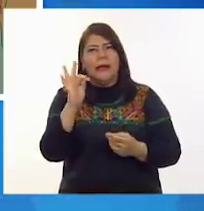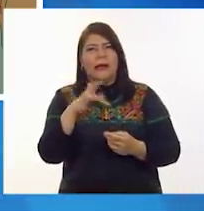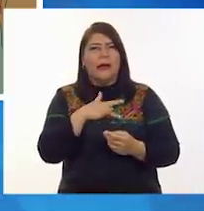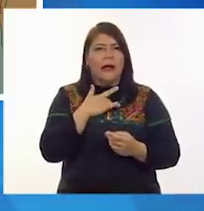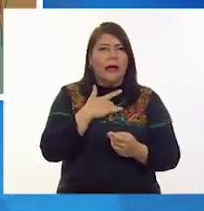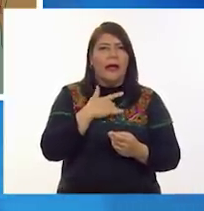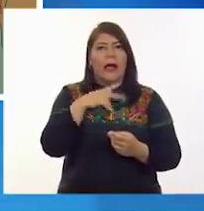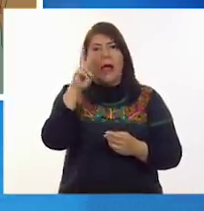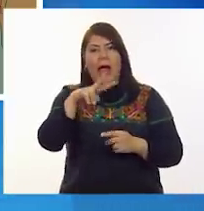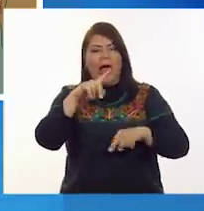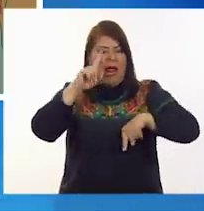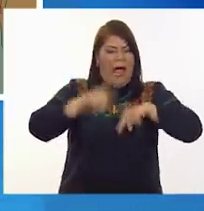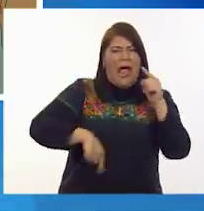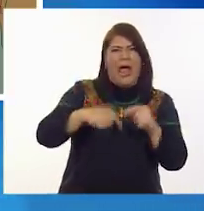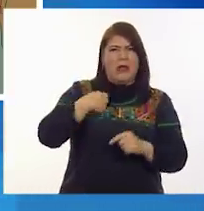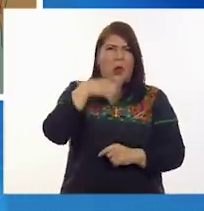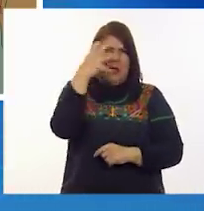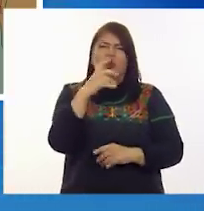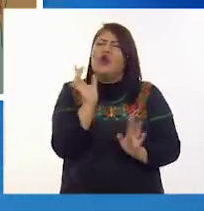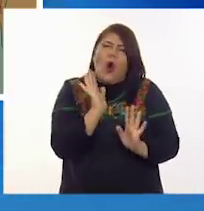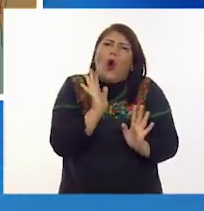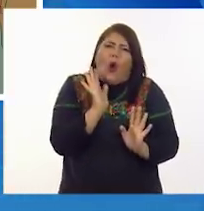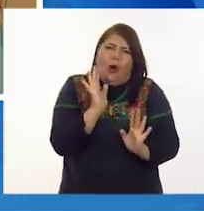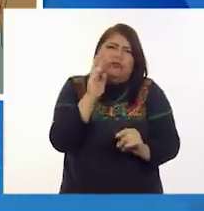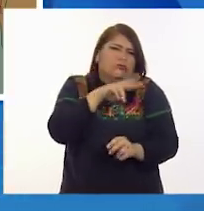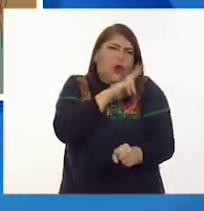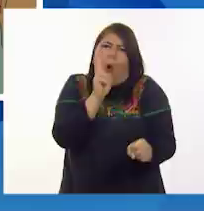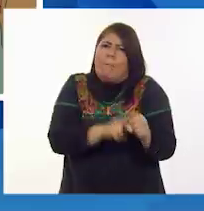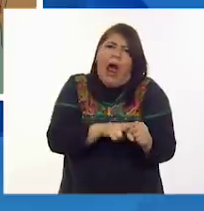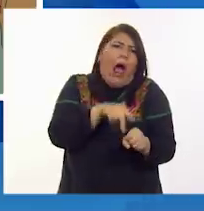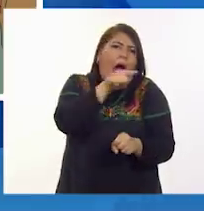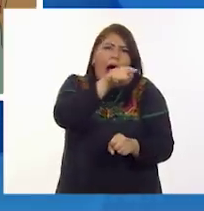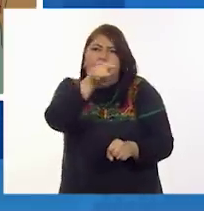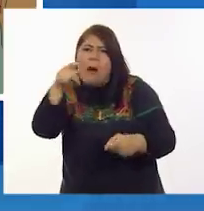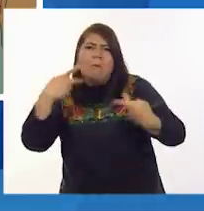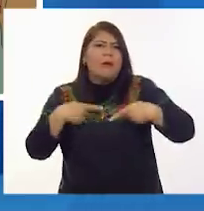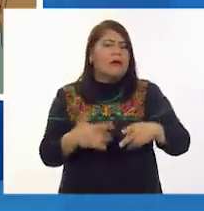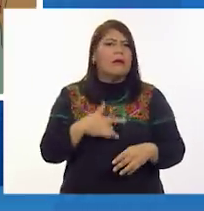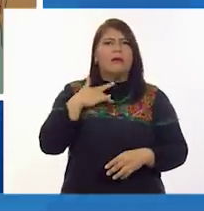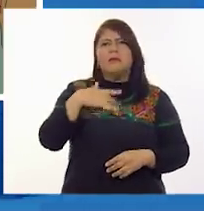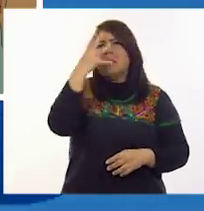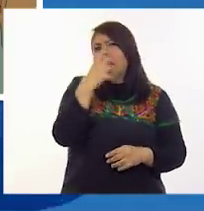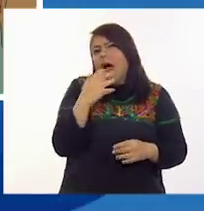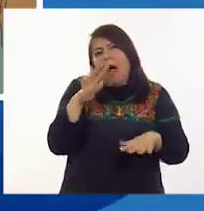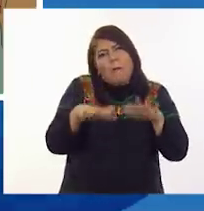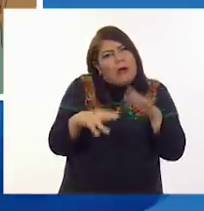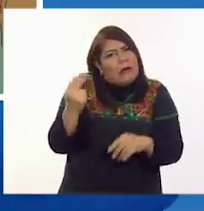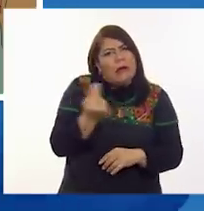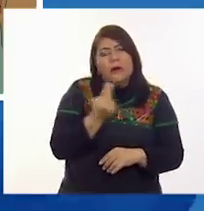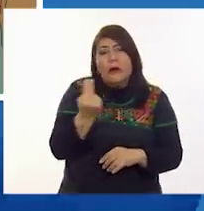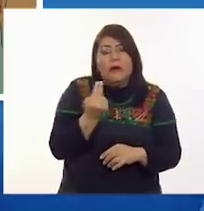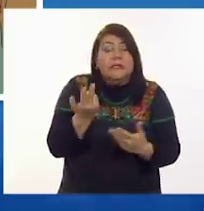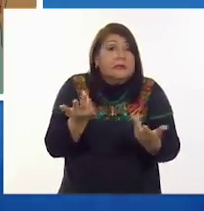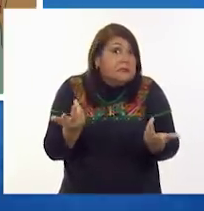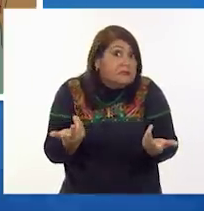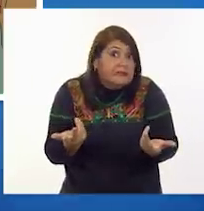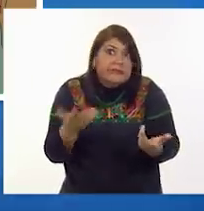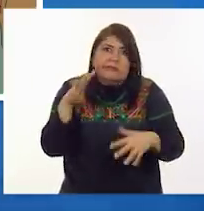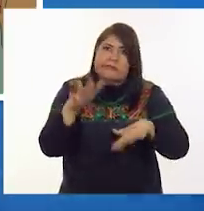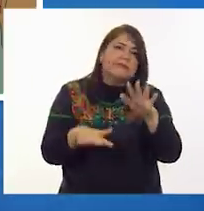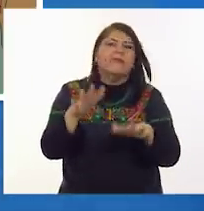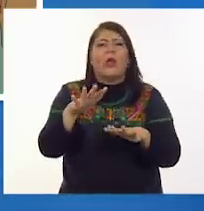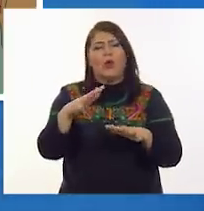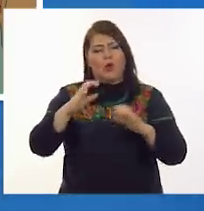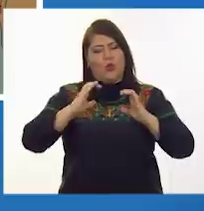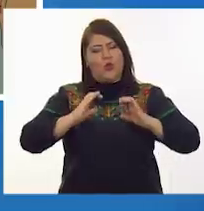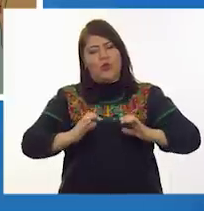debamos estar tristes. No, no, no, no, no, no, no, no, no, no, no, no. A veces estar tristes es necesario. A veces nuestra mente o nuestro